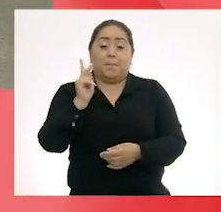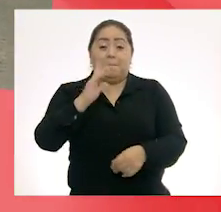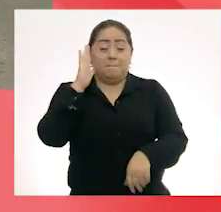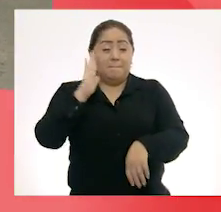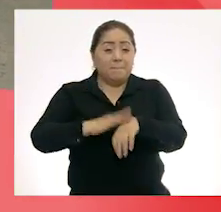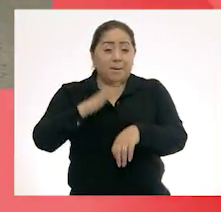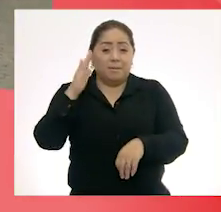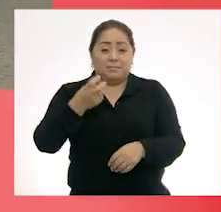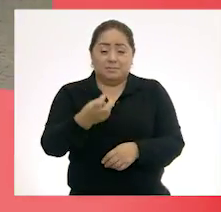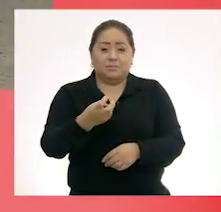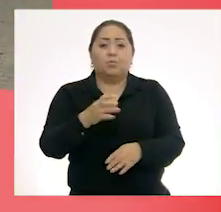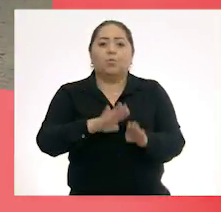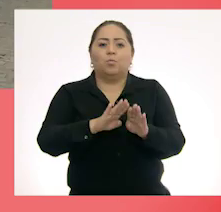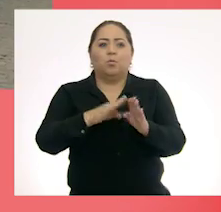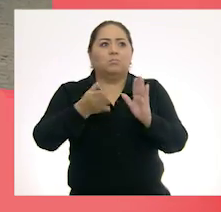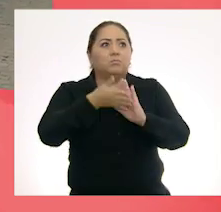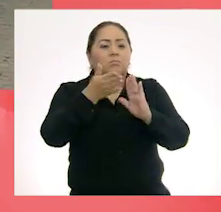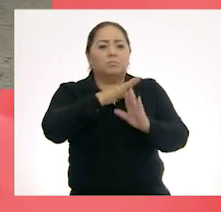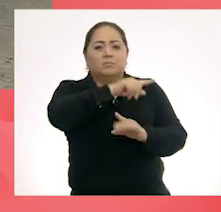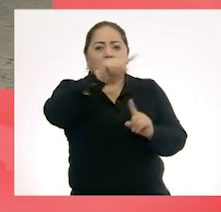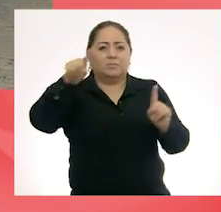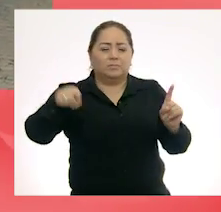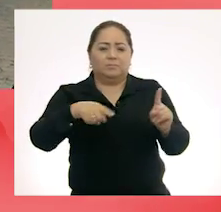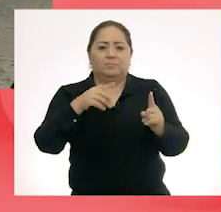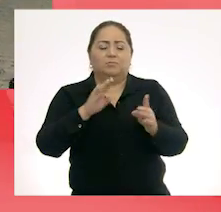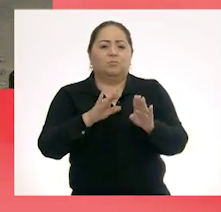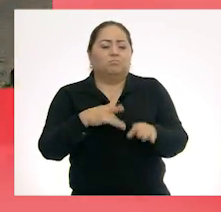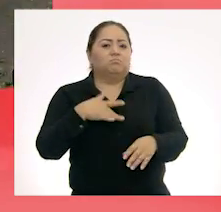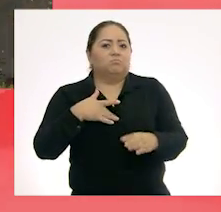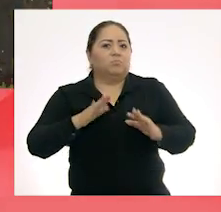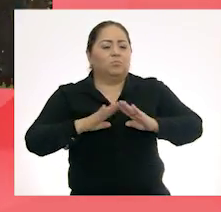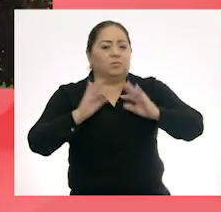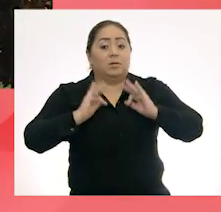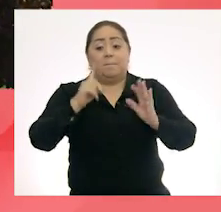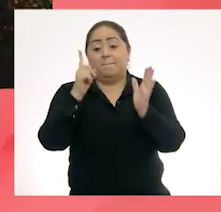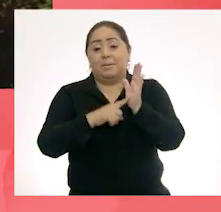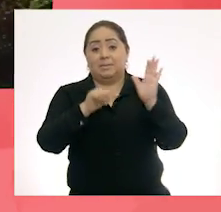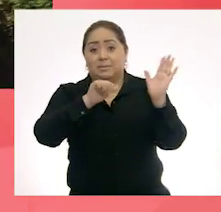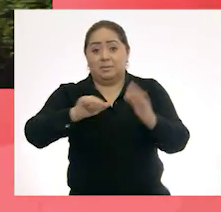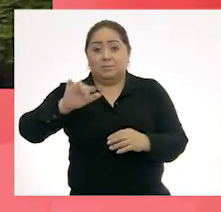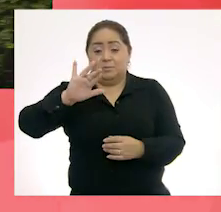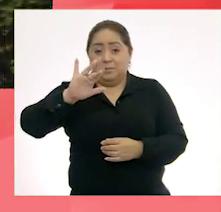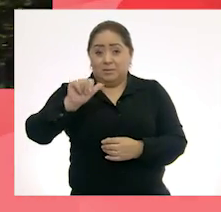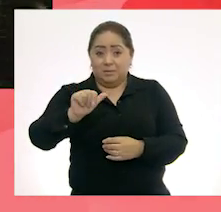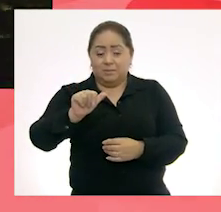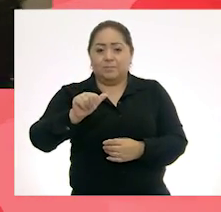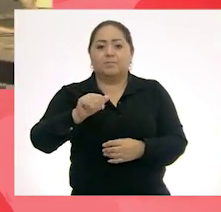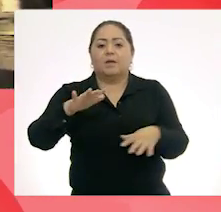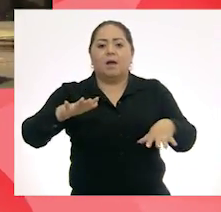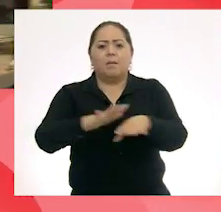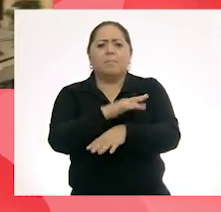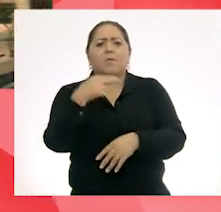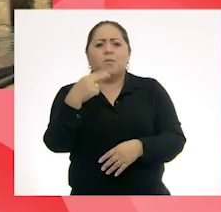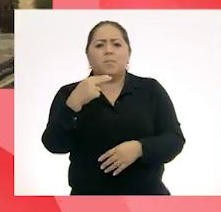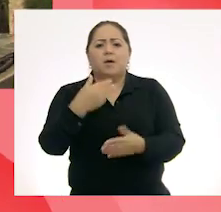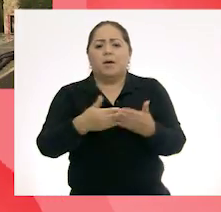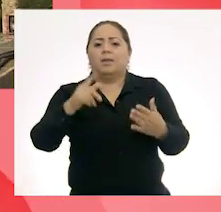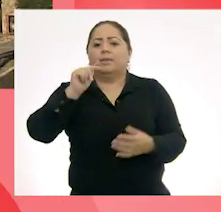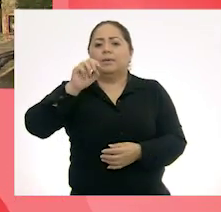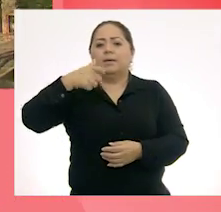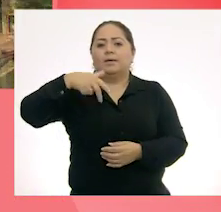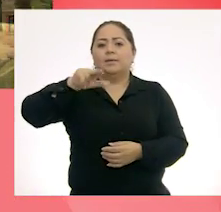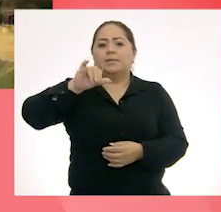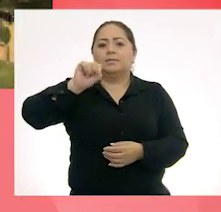parte, a eso se debe su arquitectura sencilla y armoniosa. En 1656 cambia su nombre a